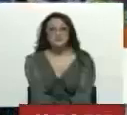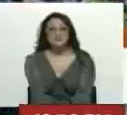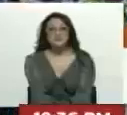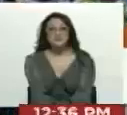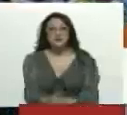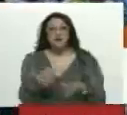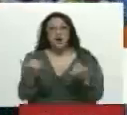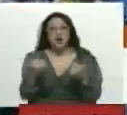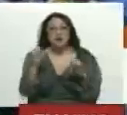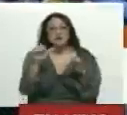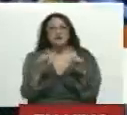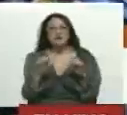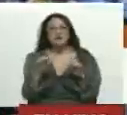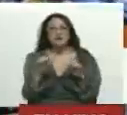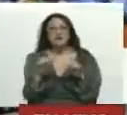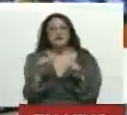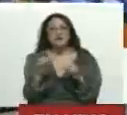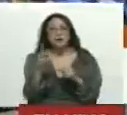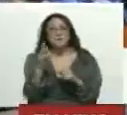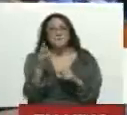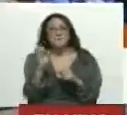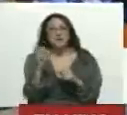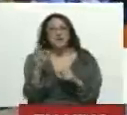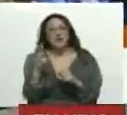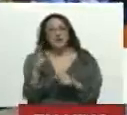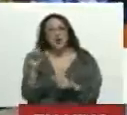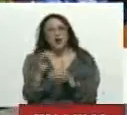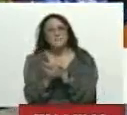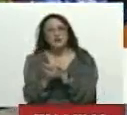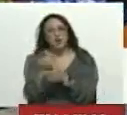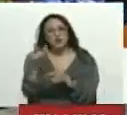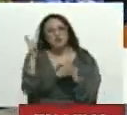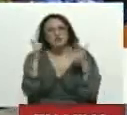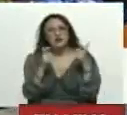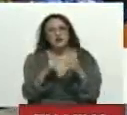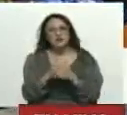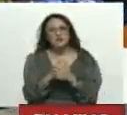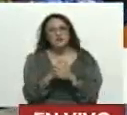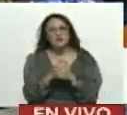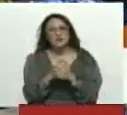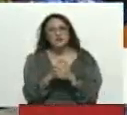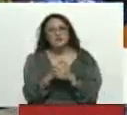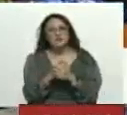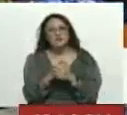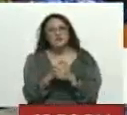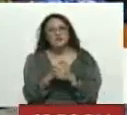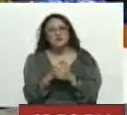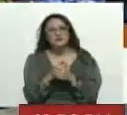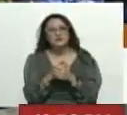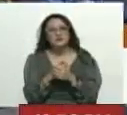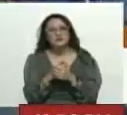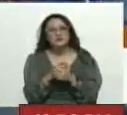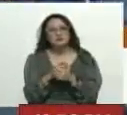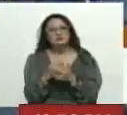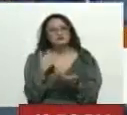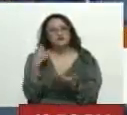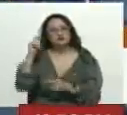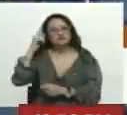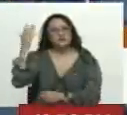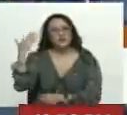y vamos a darle la palabra John Pedro usted dile un amigo del comandante Chávez y justamente yo Pedro anacaona me hizo